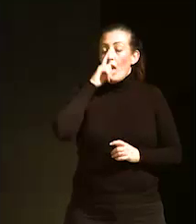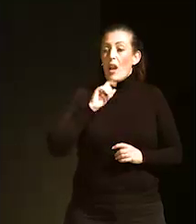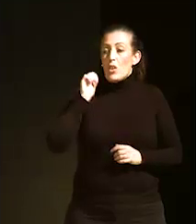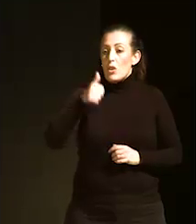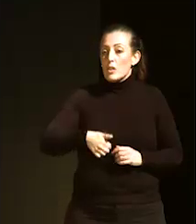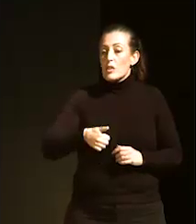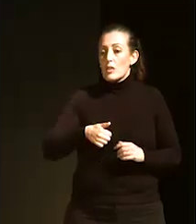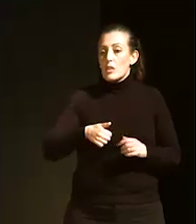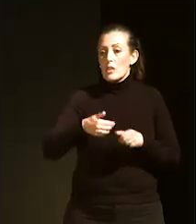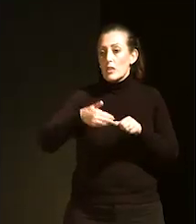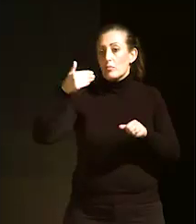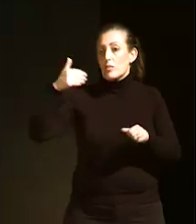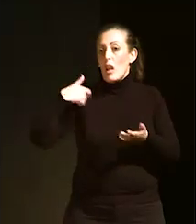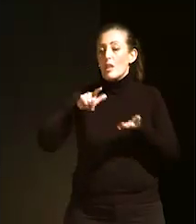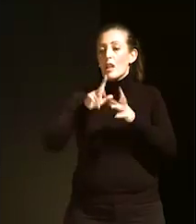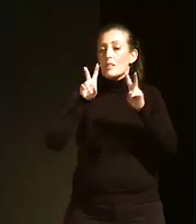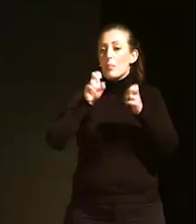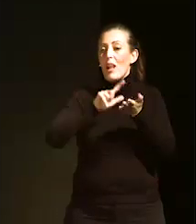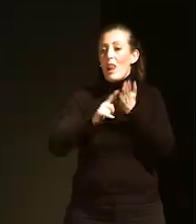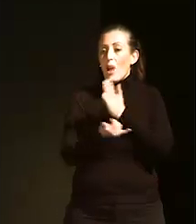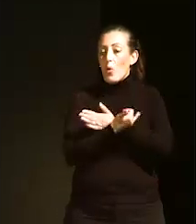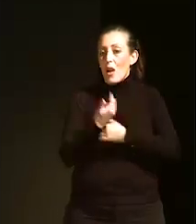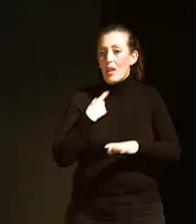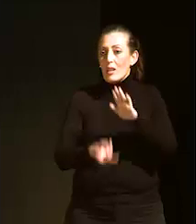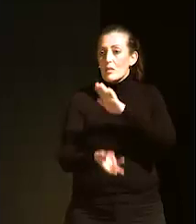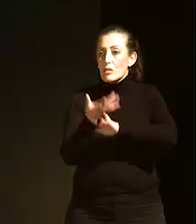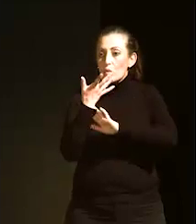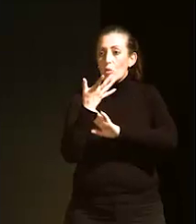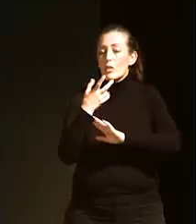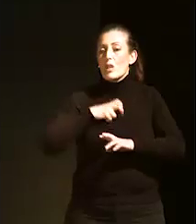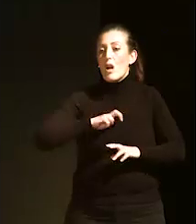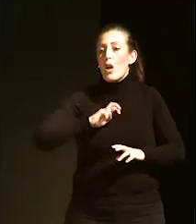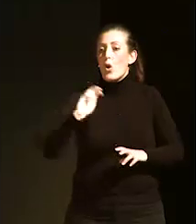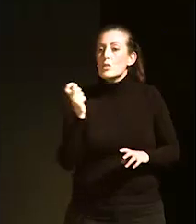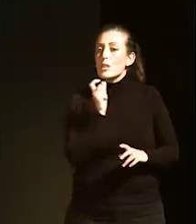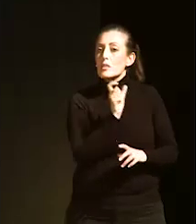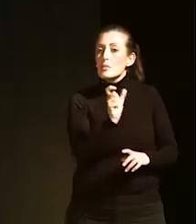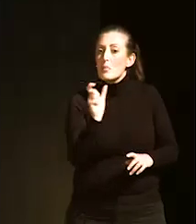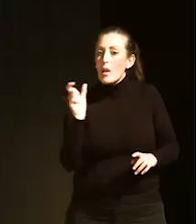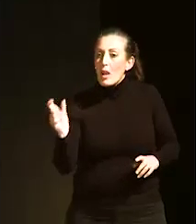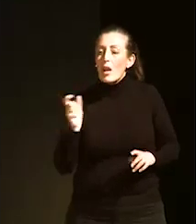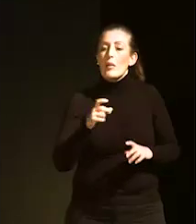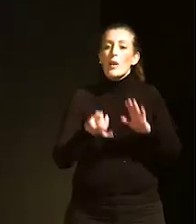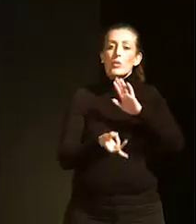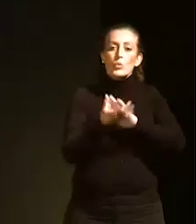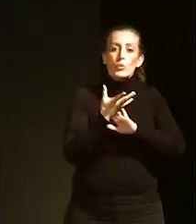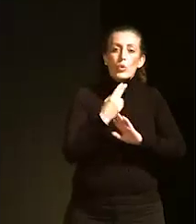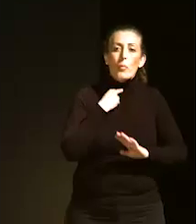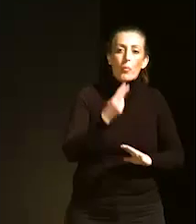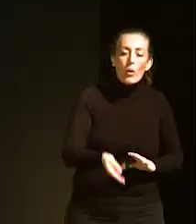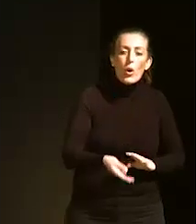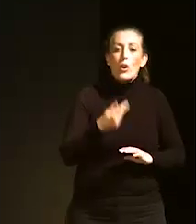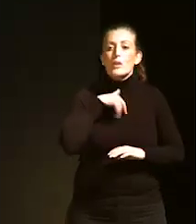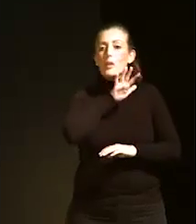y a propósito de los lenguajes surgen otras palabras otras imágenes voces